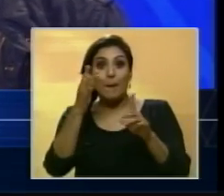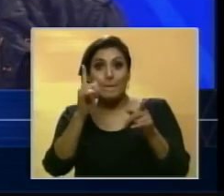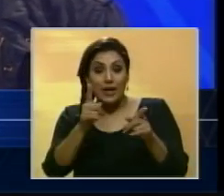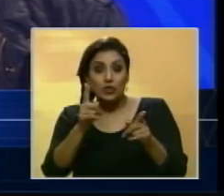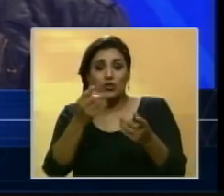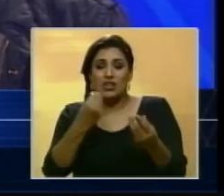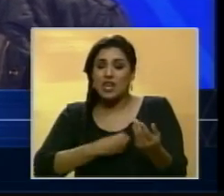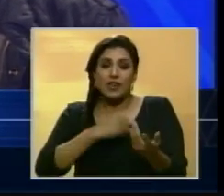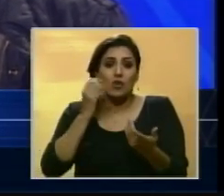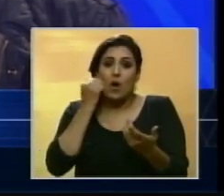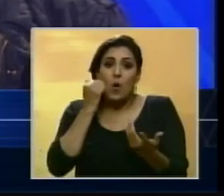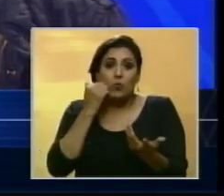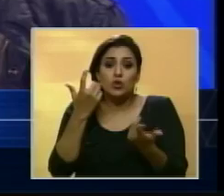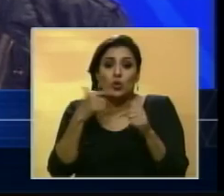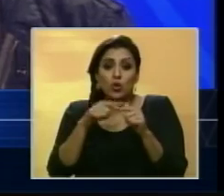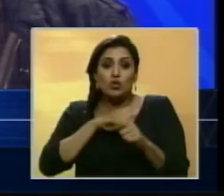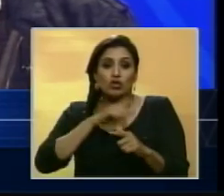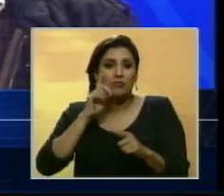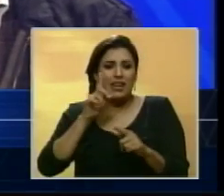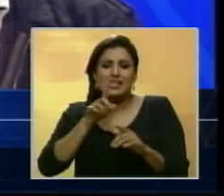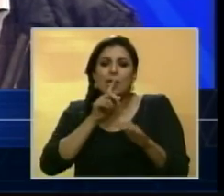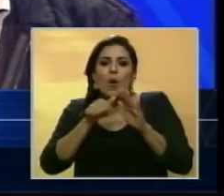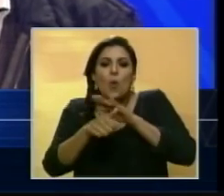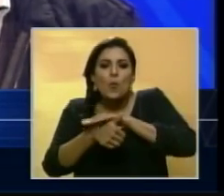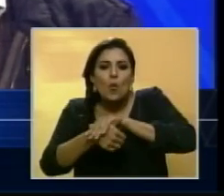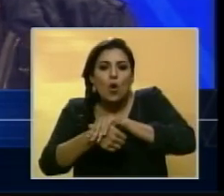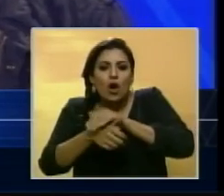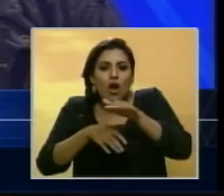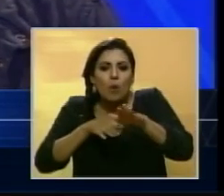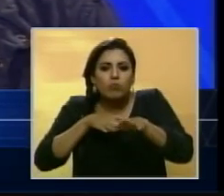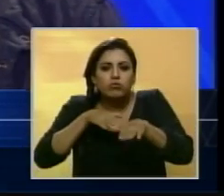cosas es que desde ayer hemos visto una operación Morrocoy